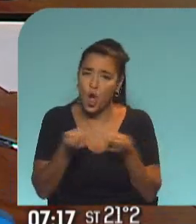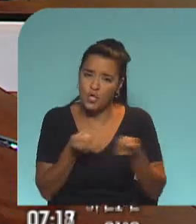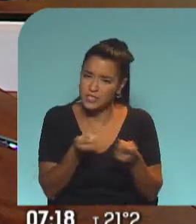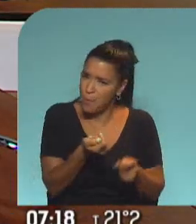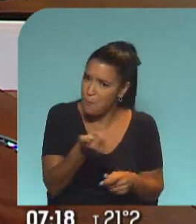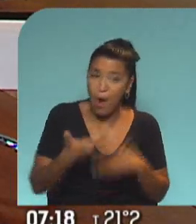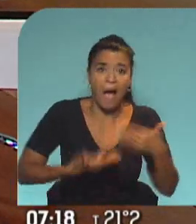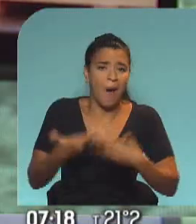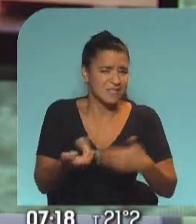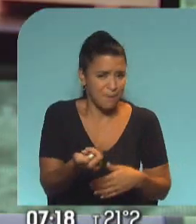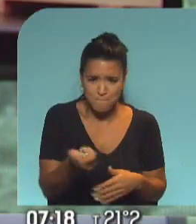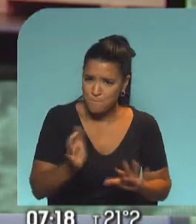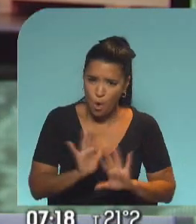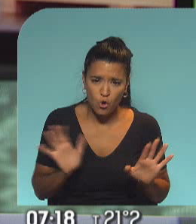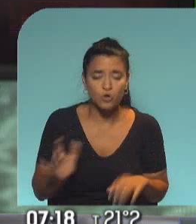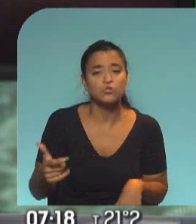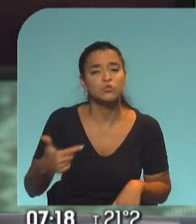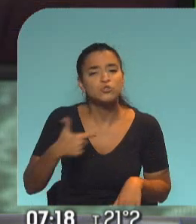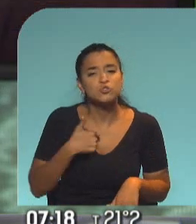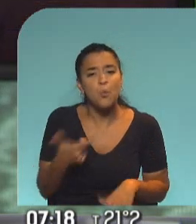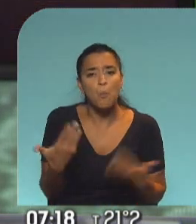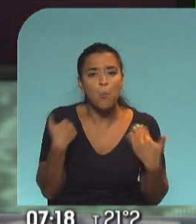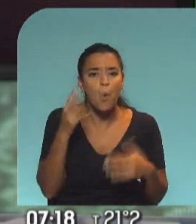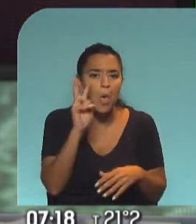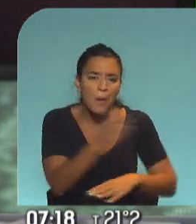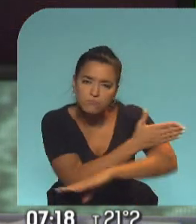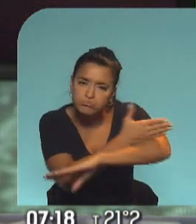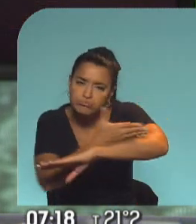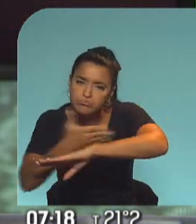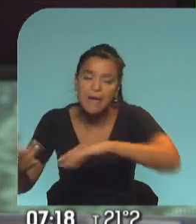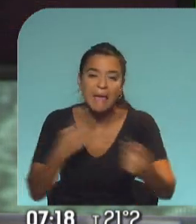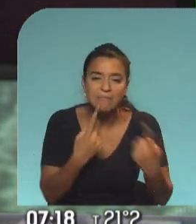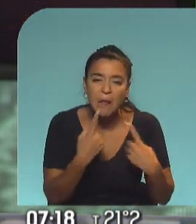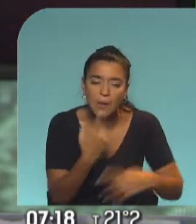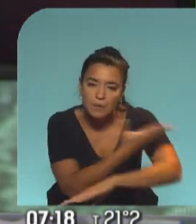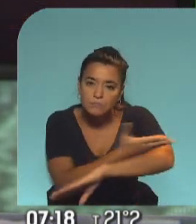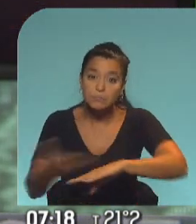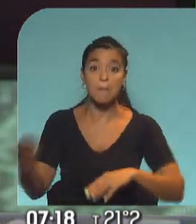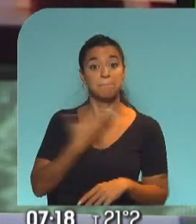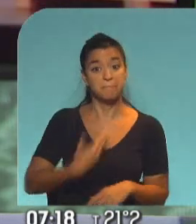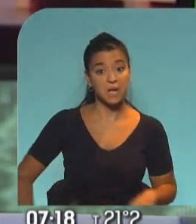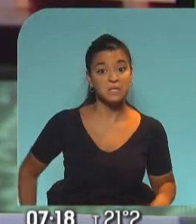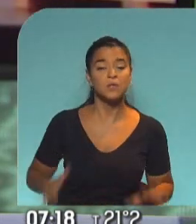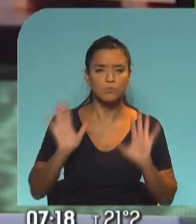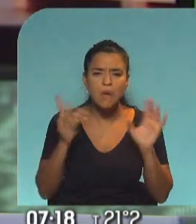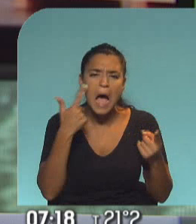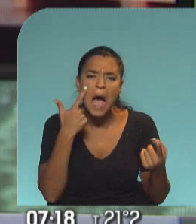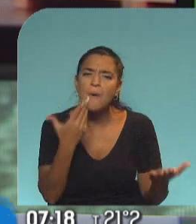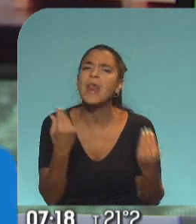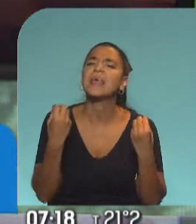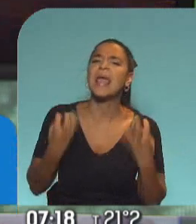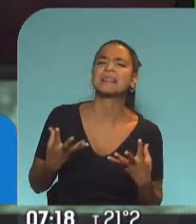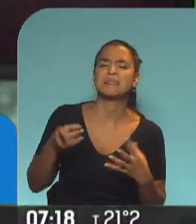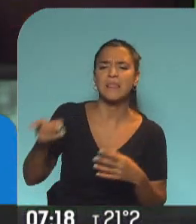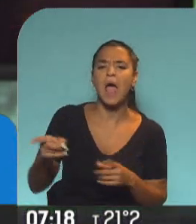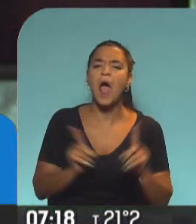o de avance. Lo que vimos, yo tuve la oportunidad de ver toda la entrevista de ayer y parece un presidente diagnóstico con